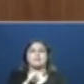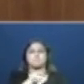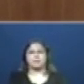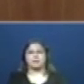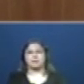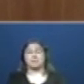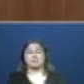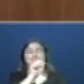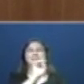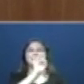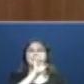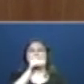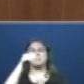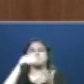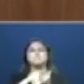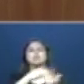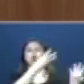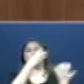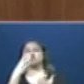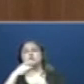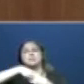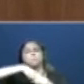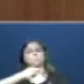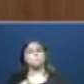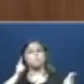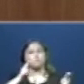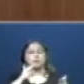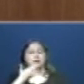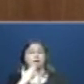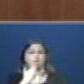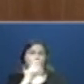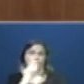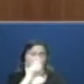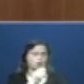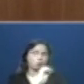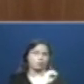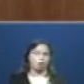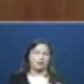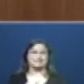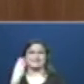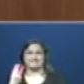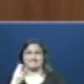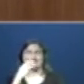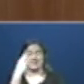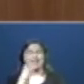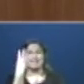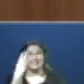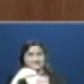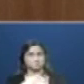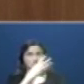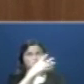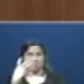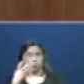las 15800 plazas públicas existentes para niños de 0 a 3 años 3400 de las cuales